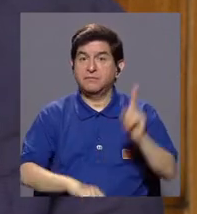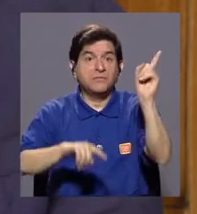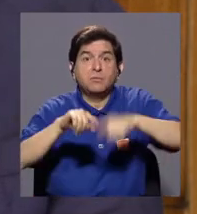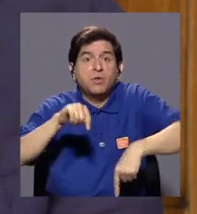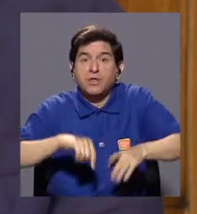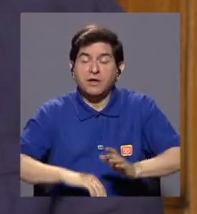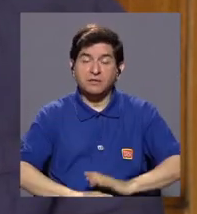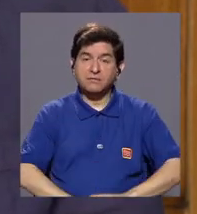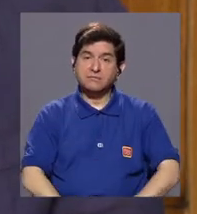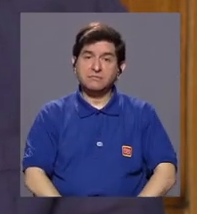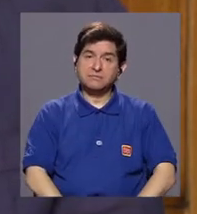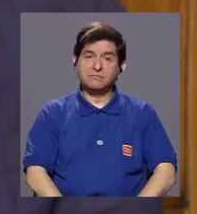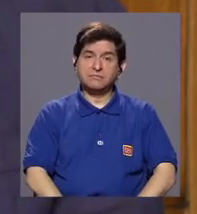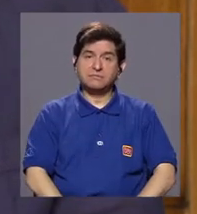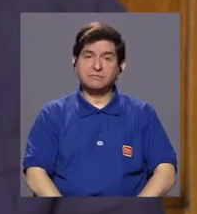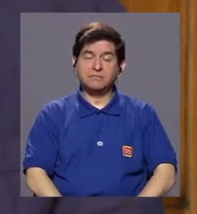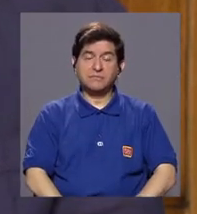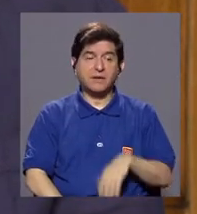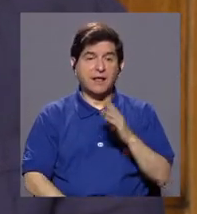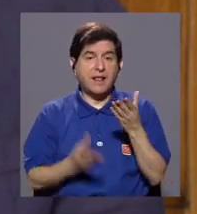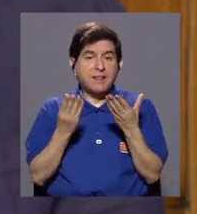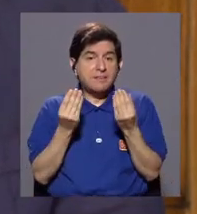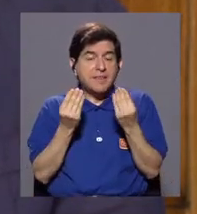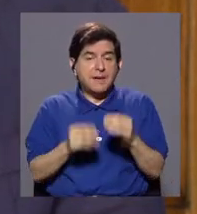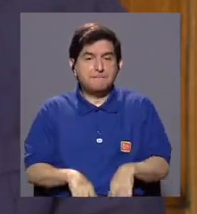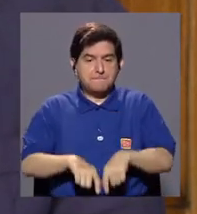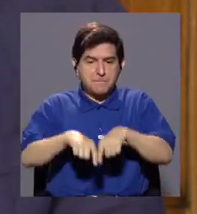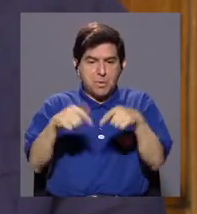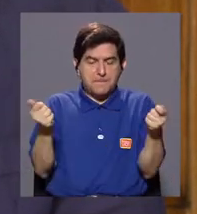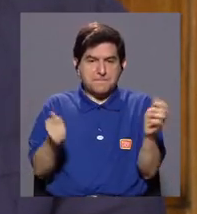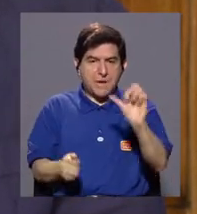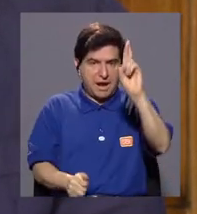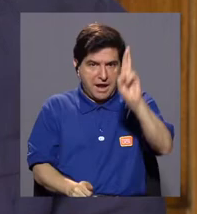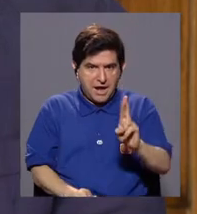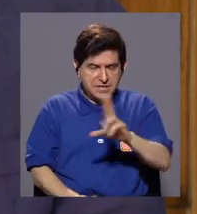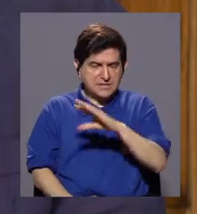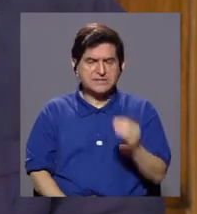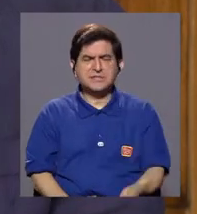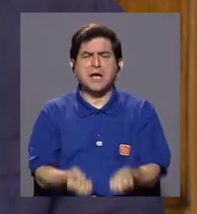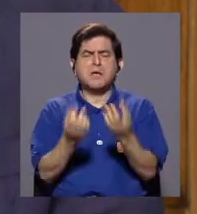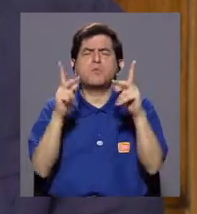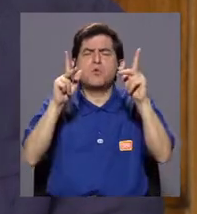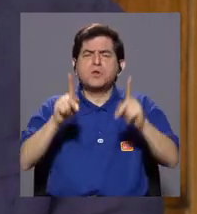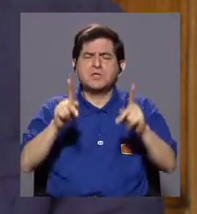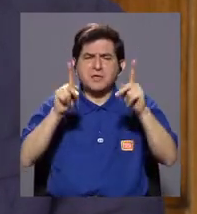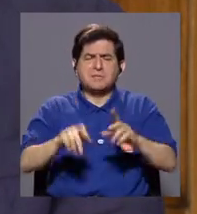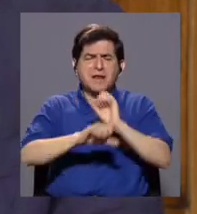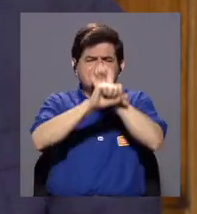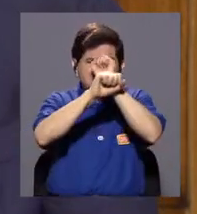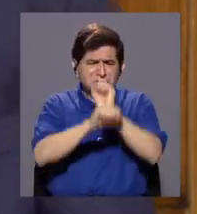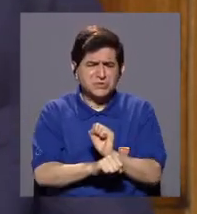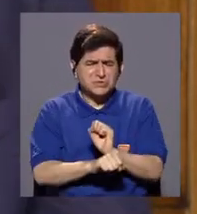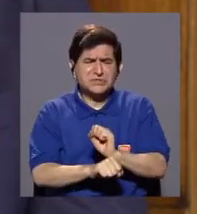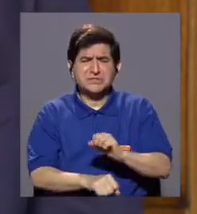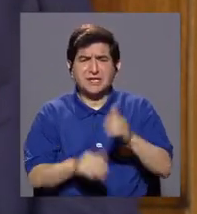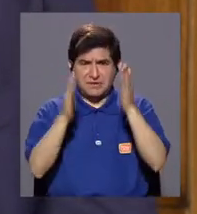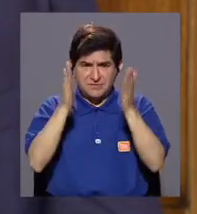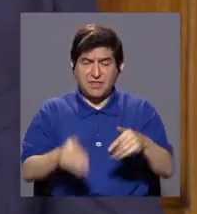no podía. Es decir, el temor de la prensa costarricense y de mucha gente conservadora